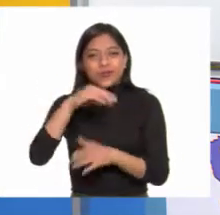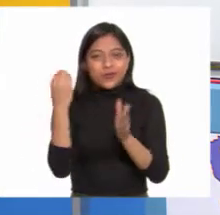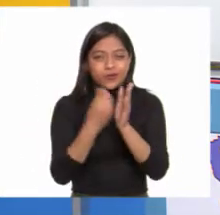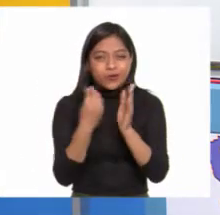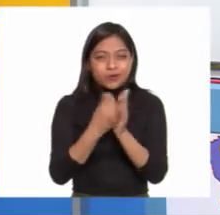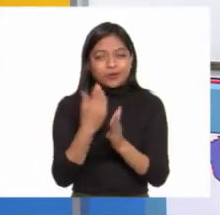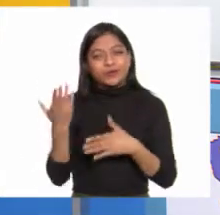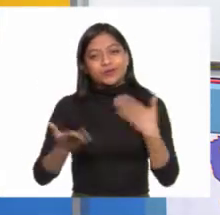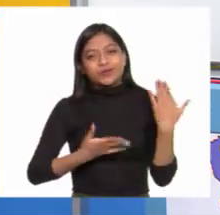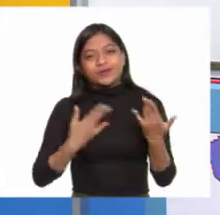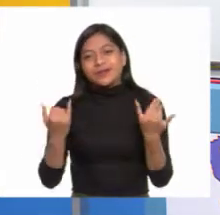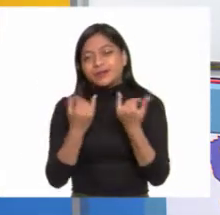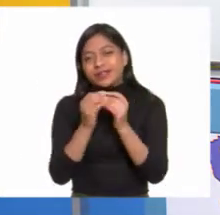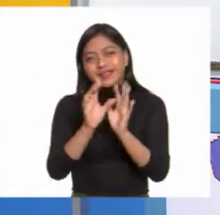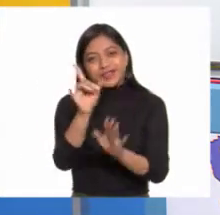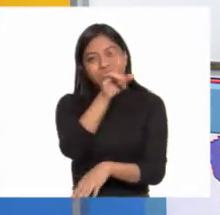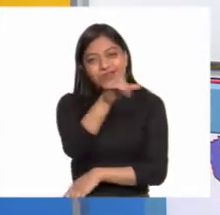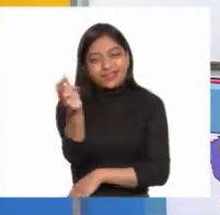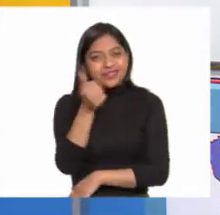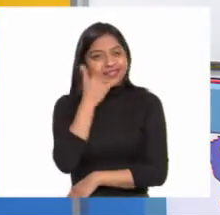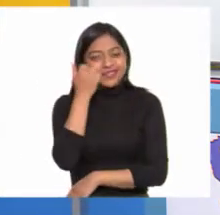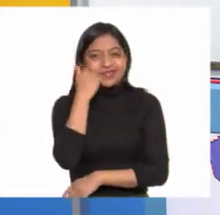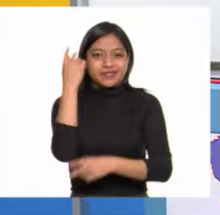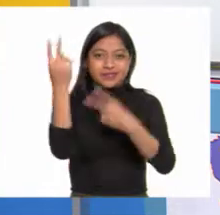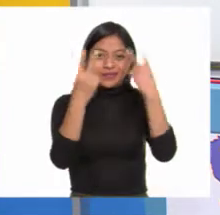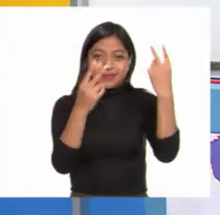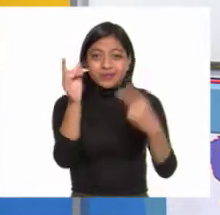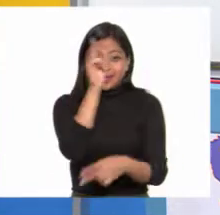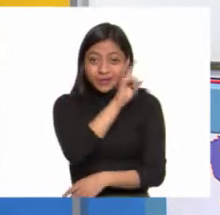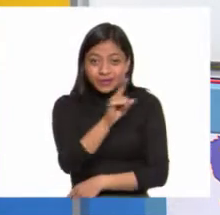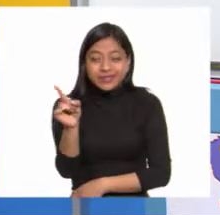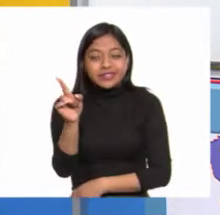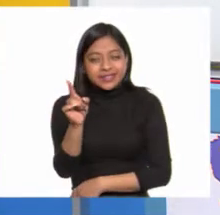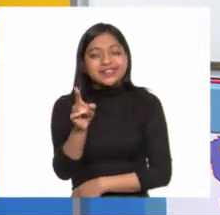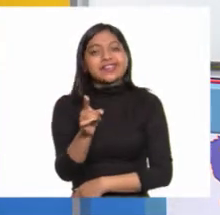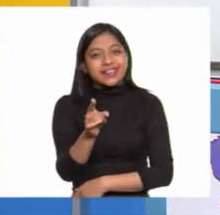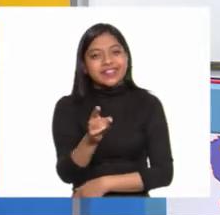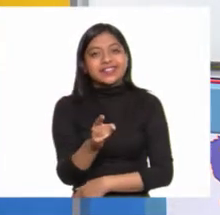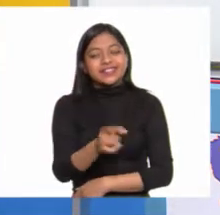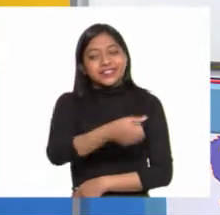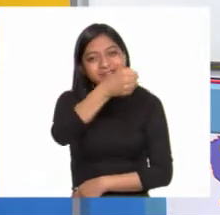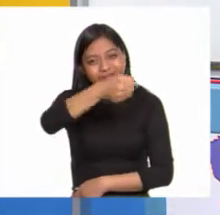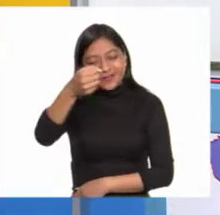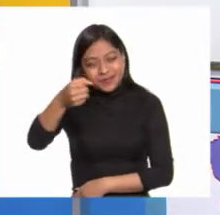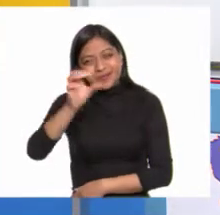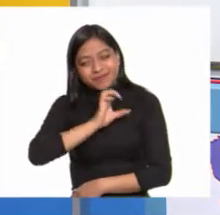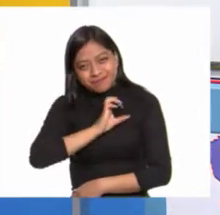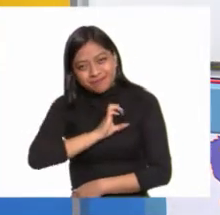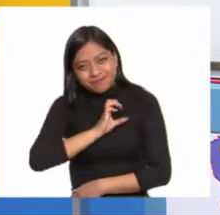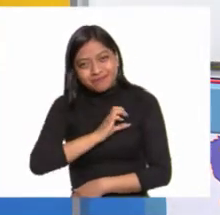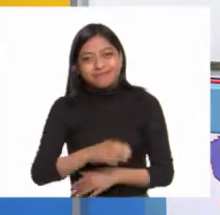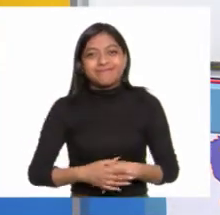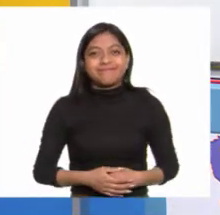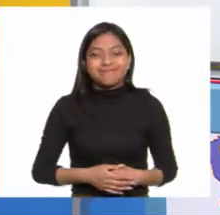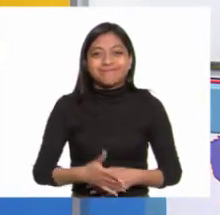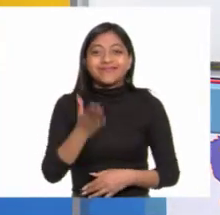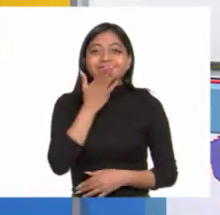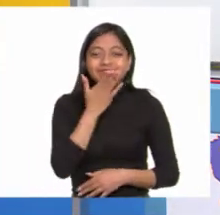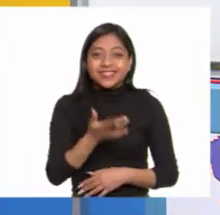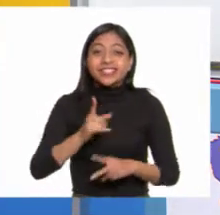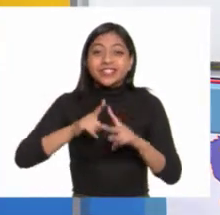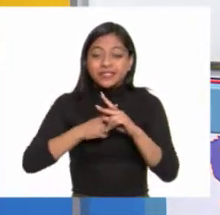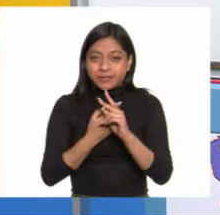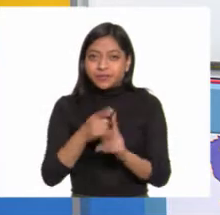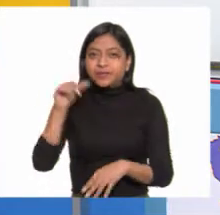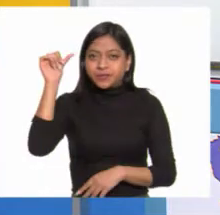y, sobre todo, con nuestros estudiantes en casa, a quienes les mando un afectuoso saludo. Vamos a comenzar